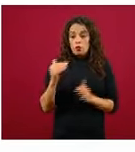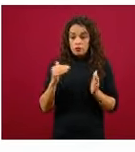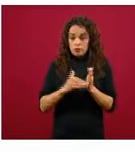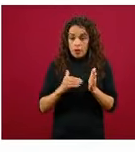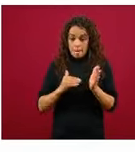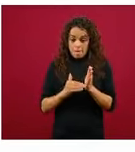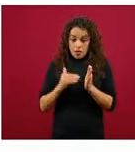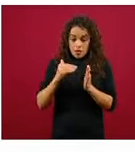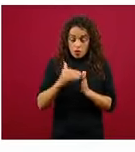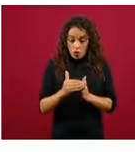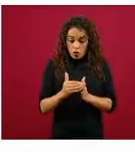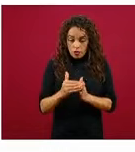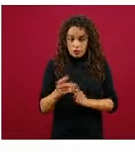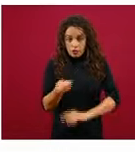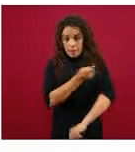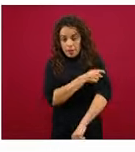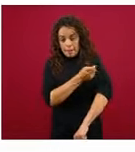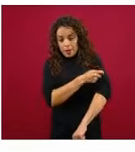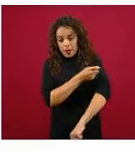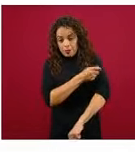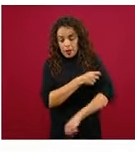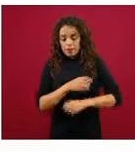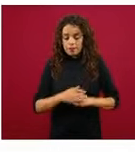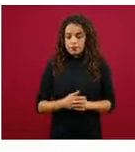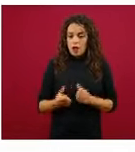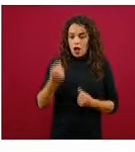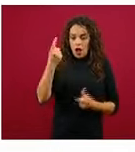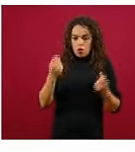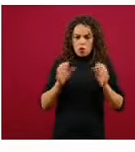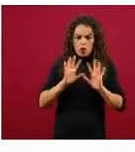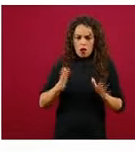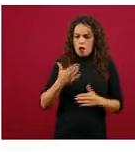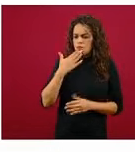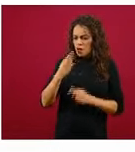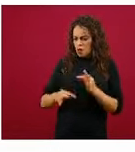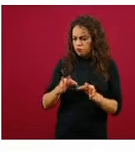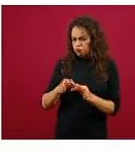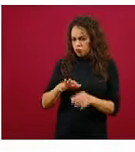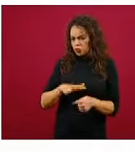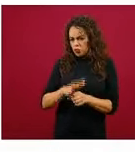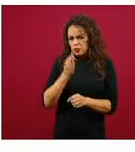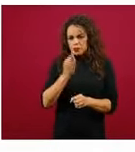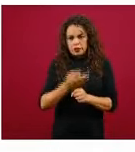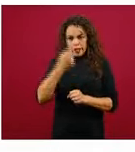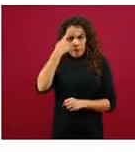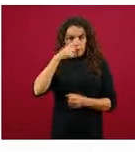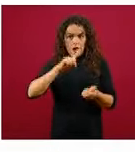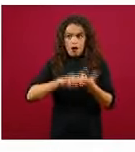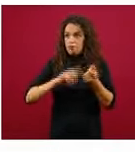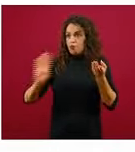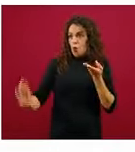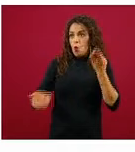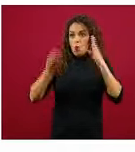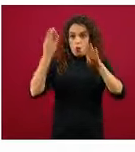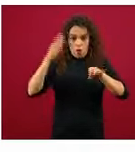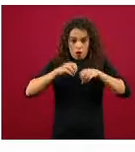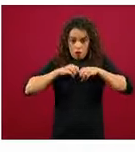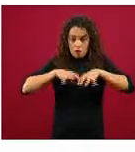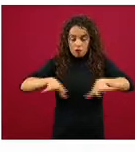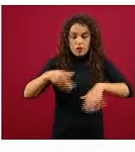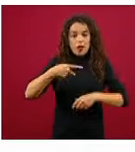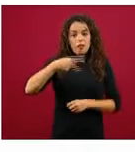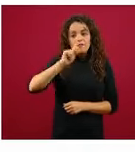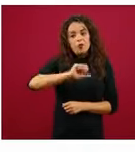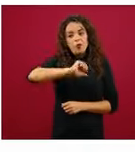que buscan adquirir, que para algunos es suficiente para cubrir la demanda mundial, para otros requiere hasta